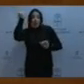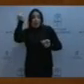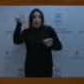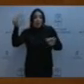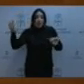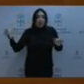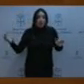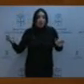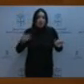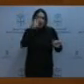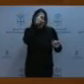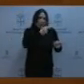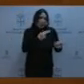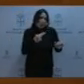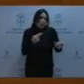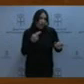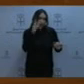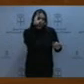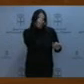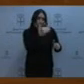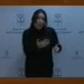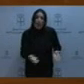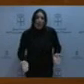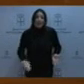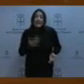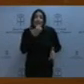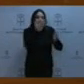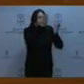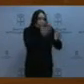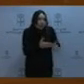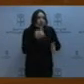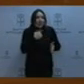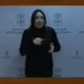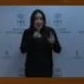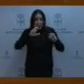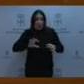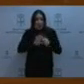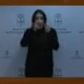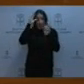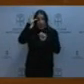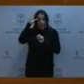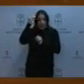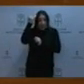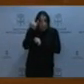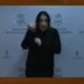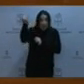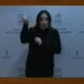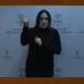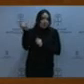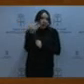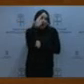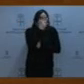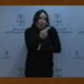le pierdo respeto intelectual. Si usted me dice que es ideológico, le pierdo respeto intelectual. Porque decirle a una